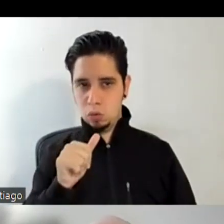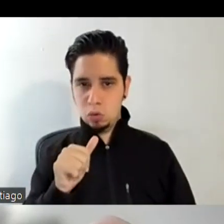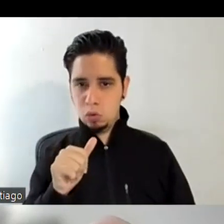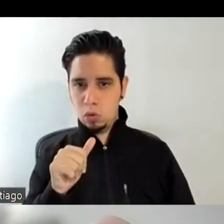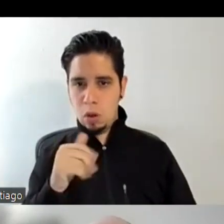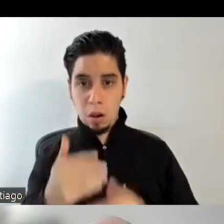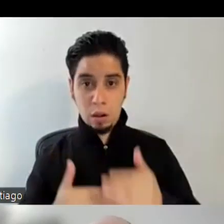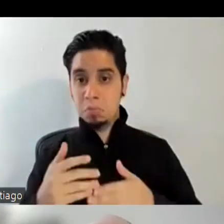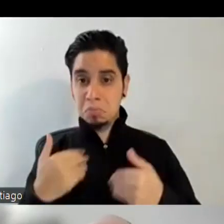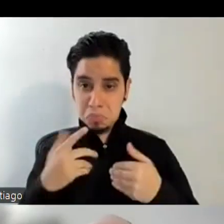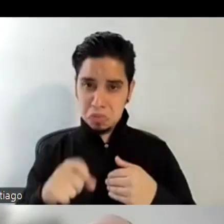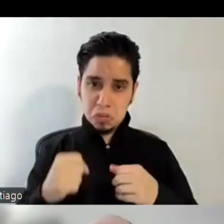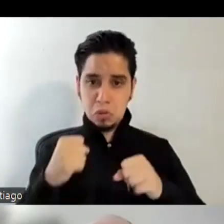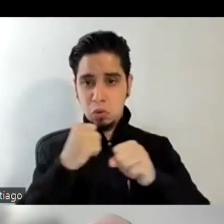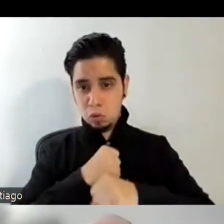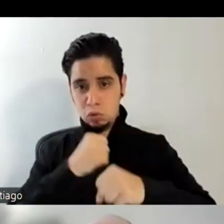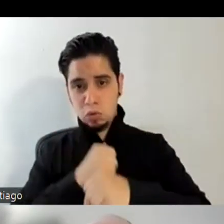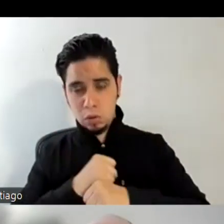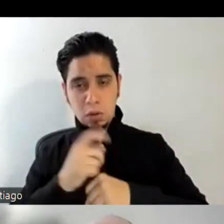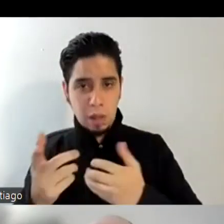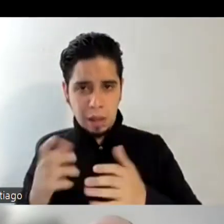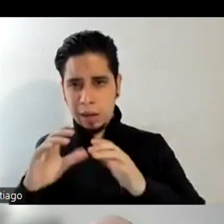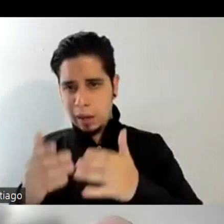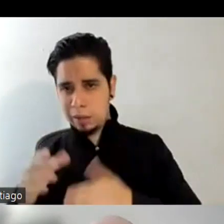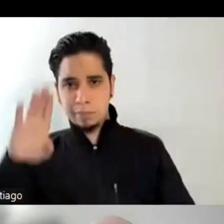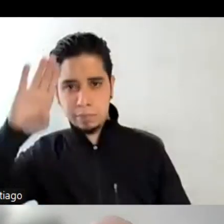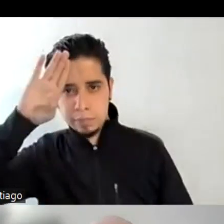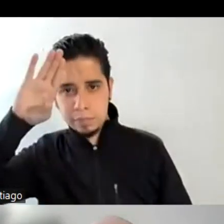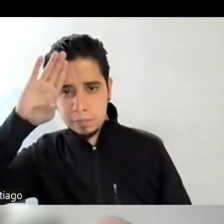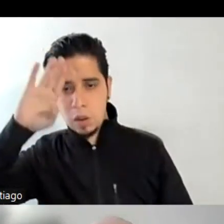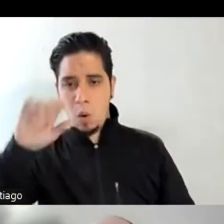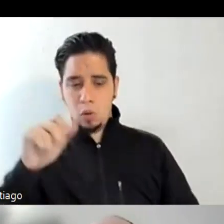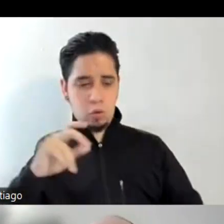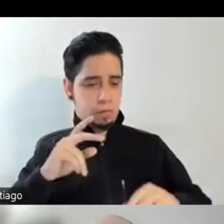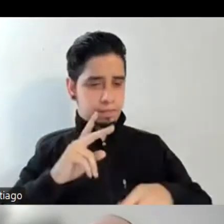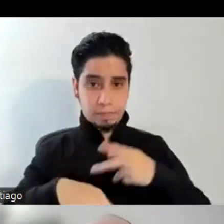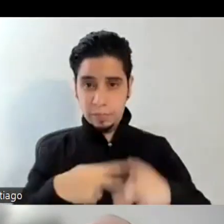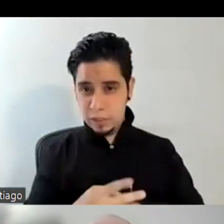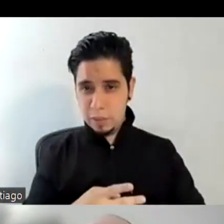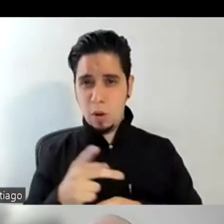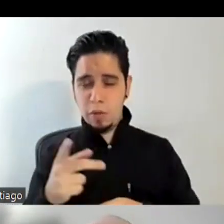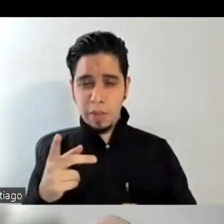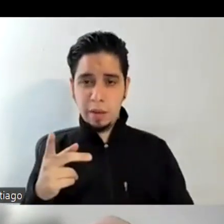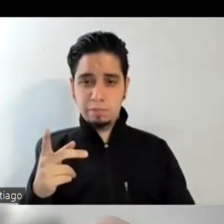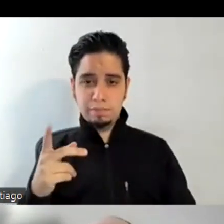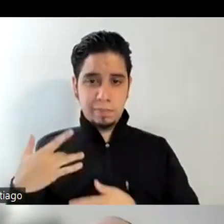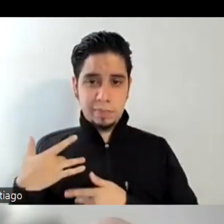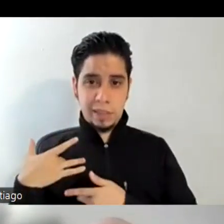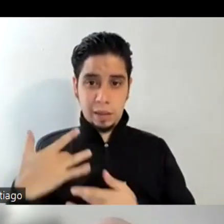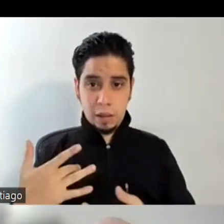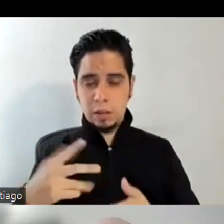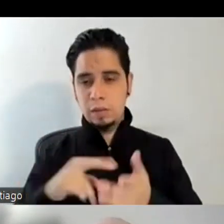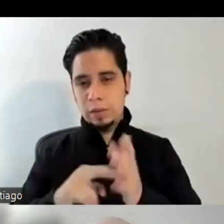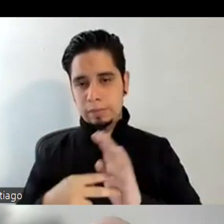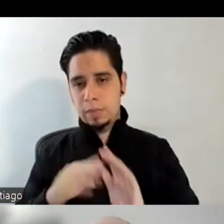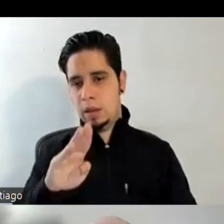una lucha, ¿verdad? Quizás de la Academia Cubana, de otras tendencias de romper, la realidad es que el ballet pues sigue un